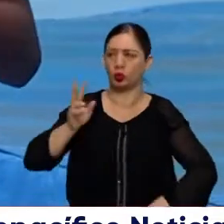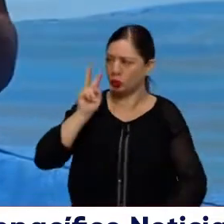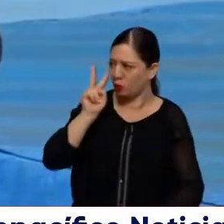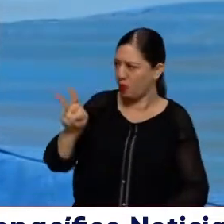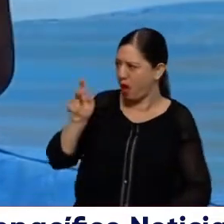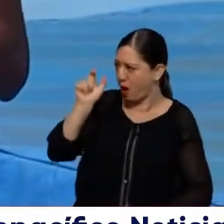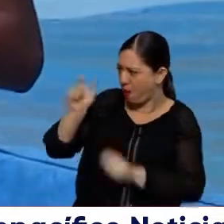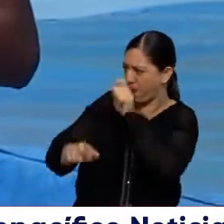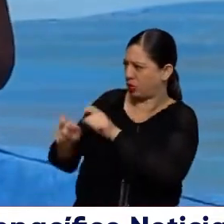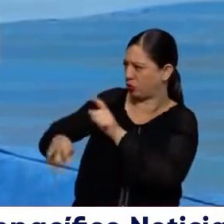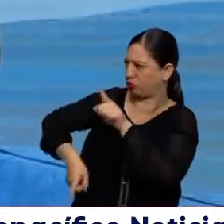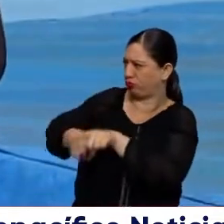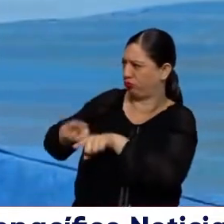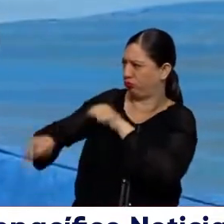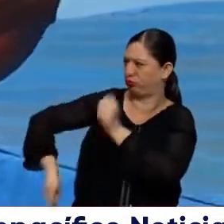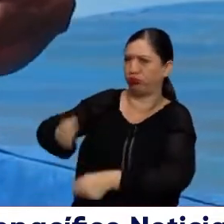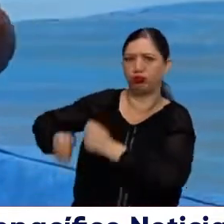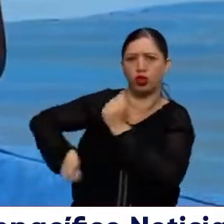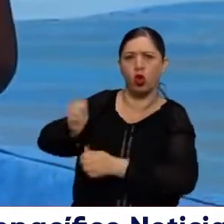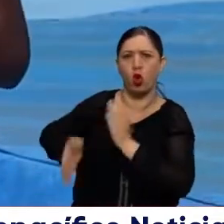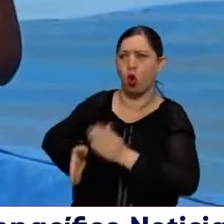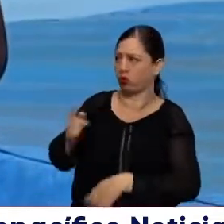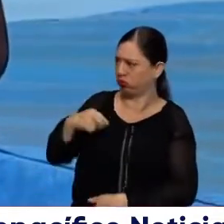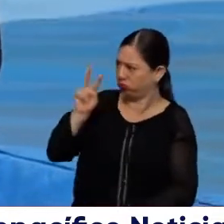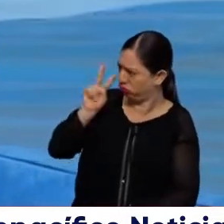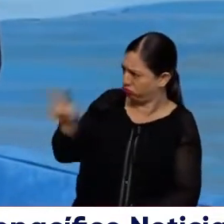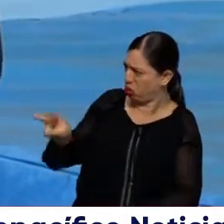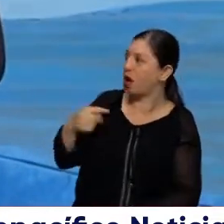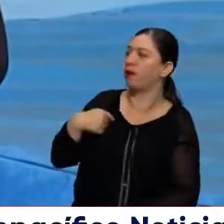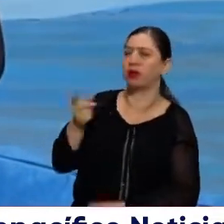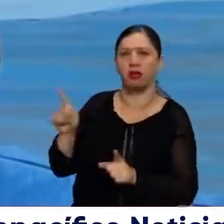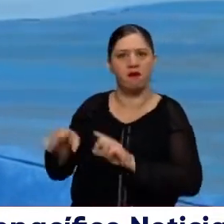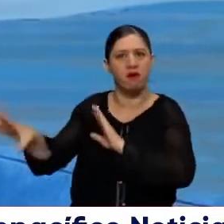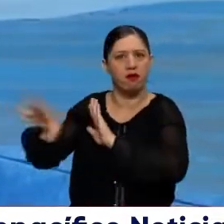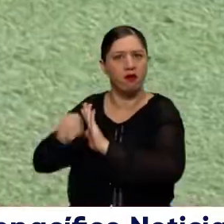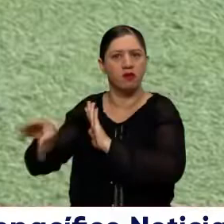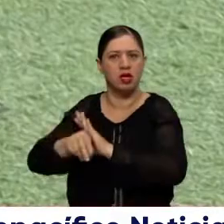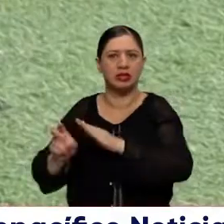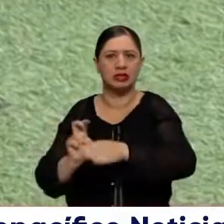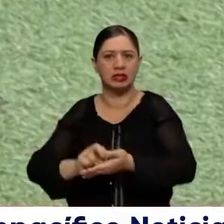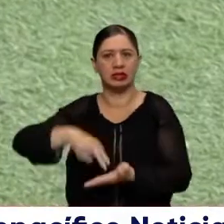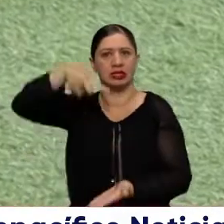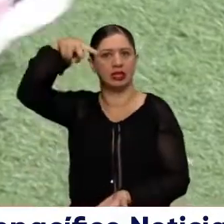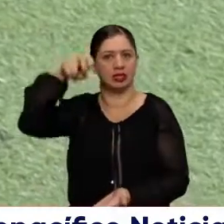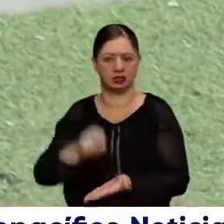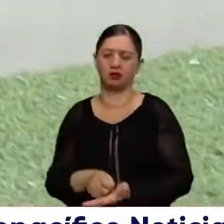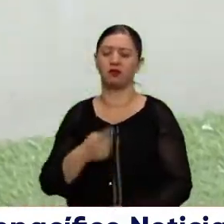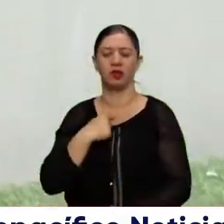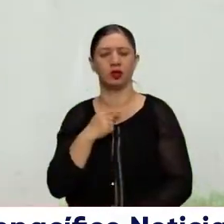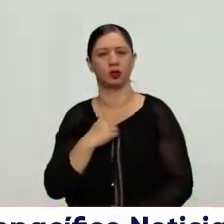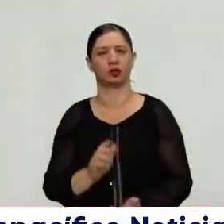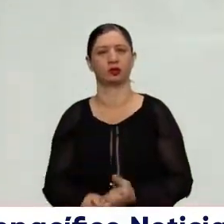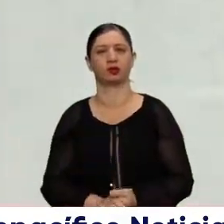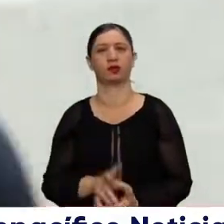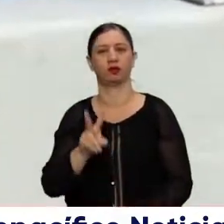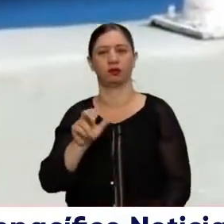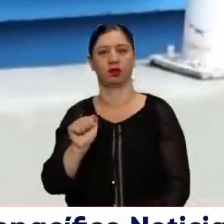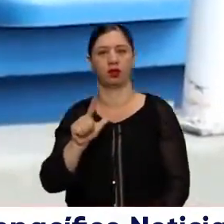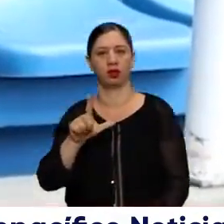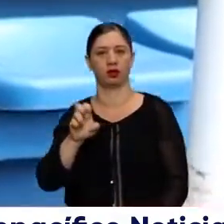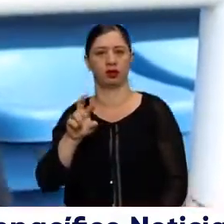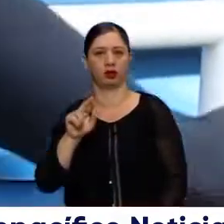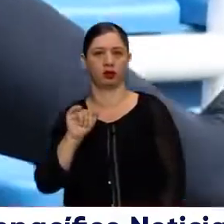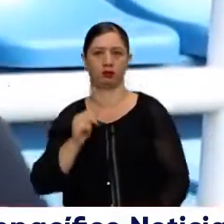personas correr. Me gustaba correr a mí también, saltar, entonces pues siempre me sentí muy flechada con eso. Valery es campeona